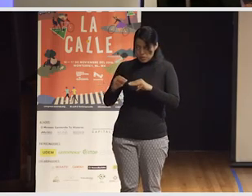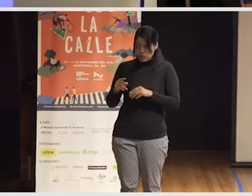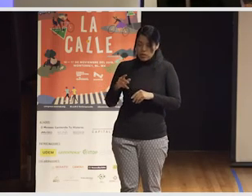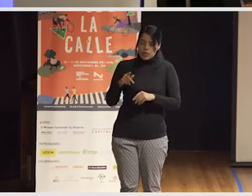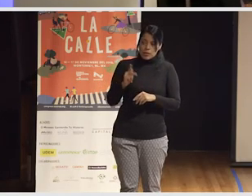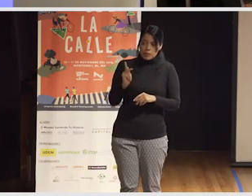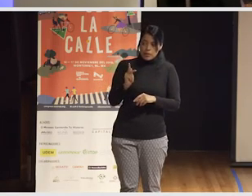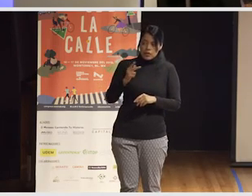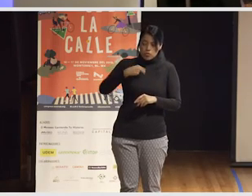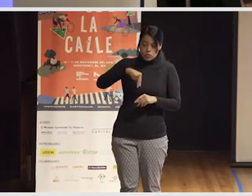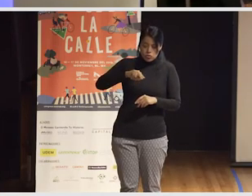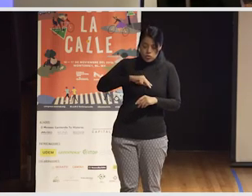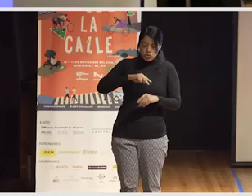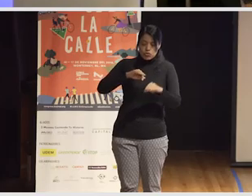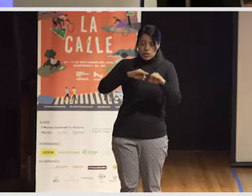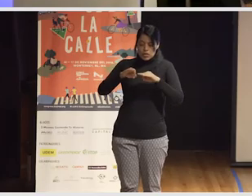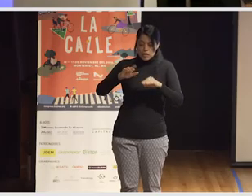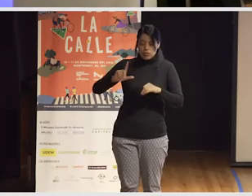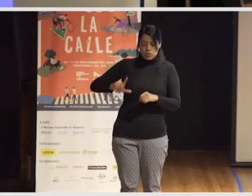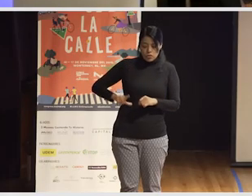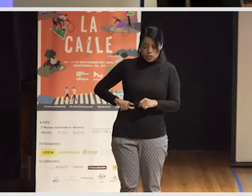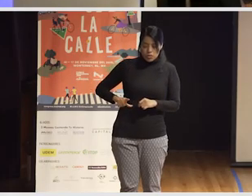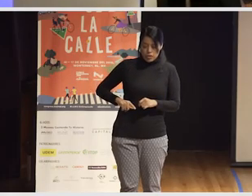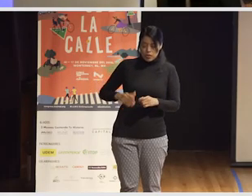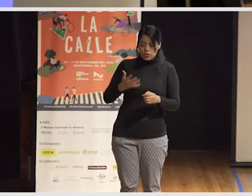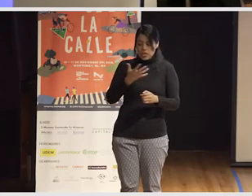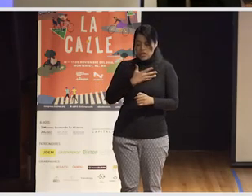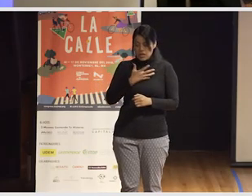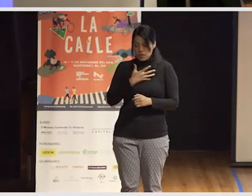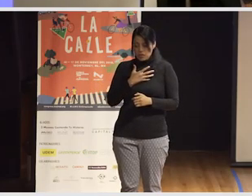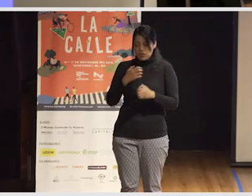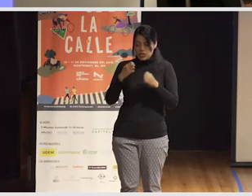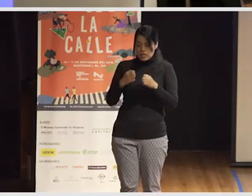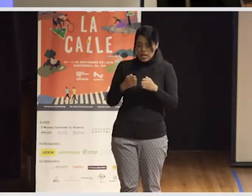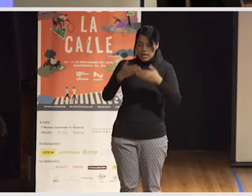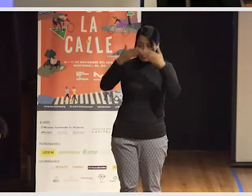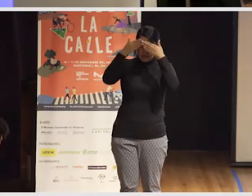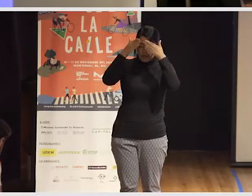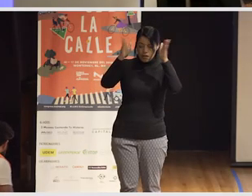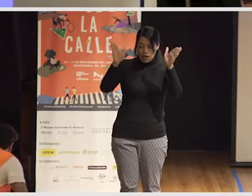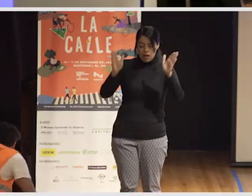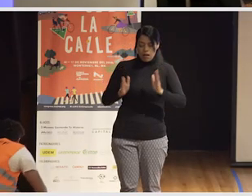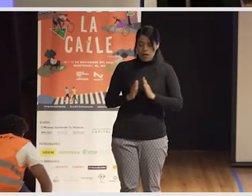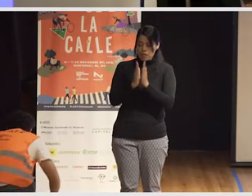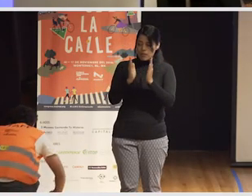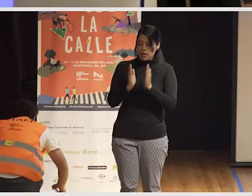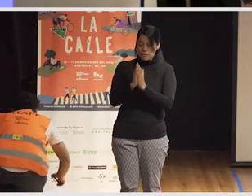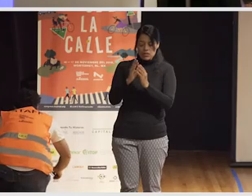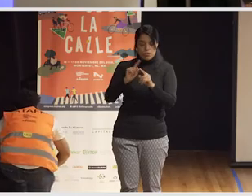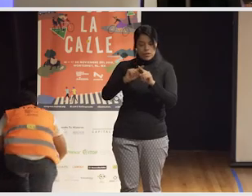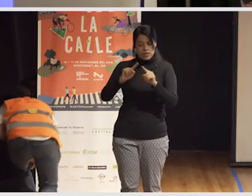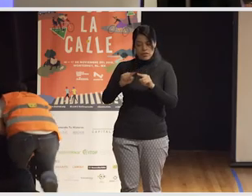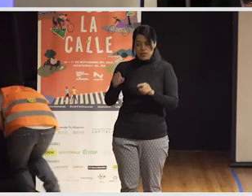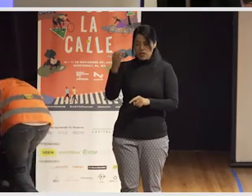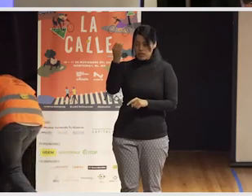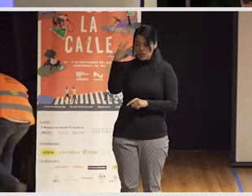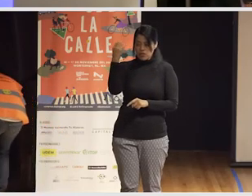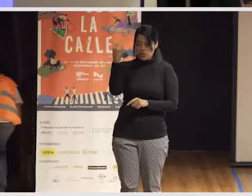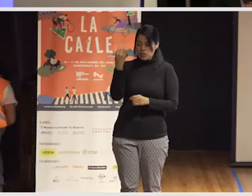tenemos que los funcionarios y funcionarias tenemos que estar abiertos a poder participar en foros porque